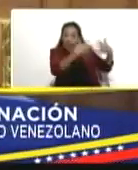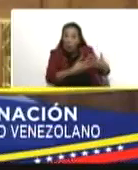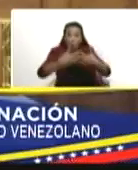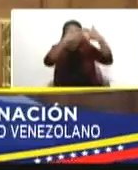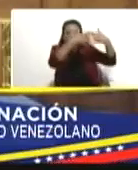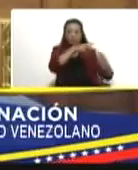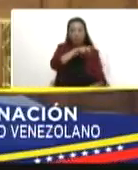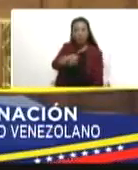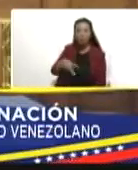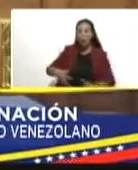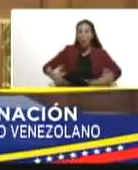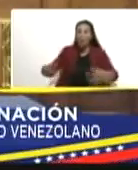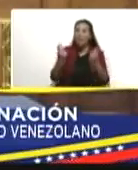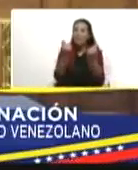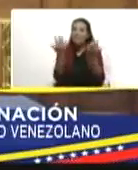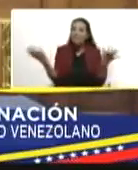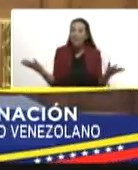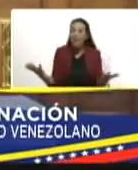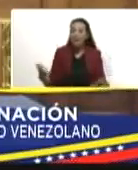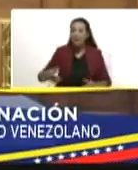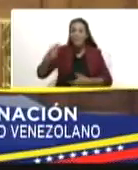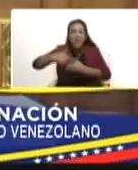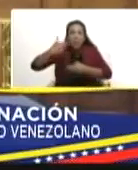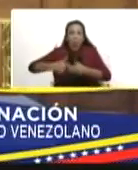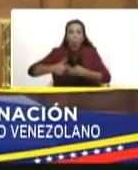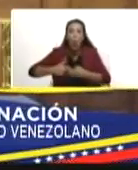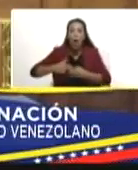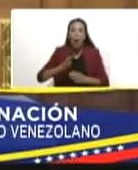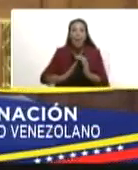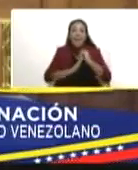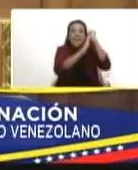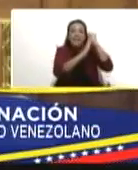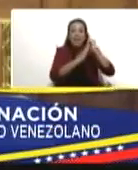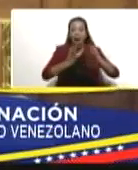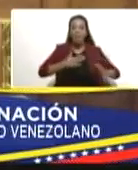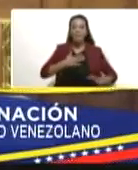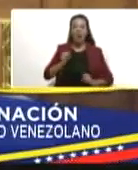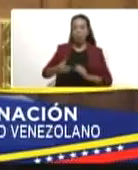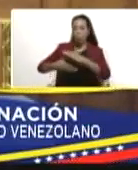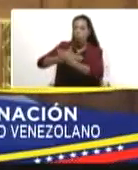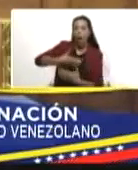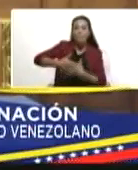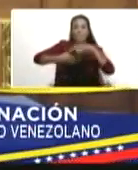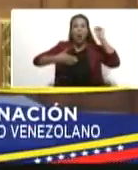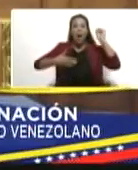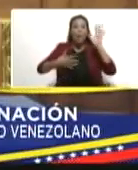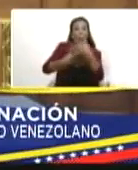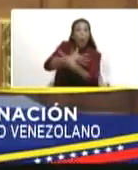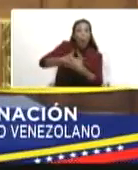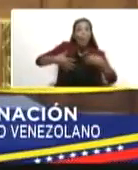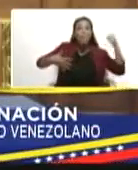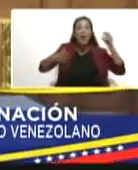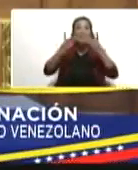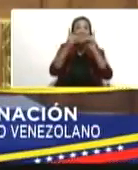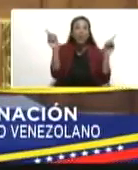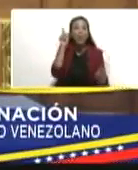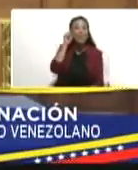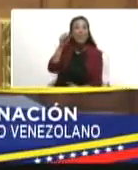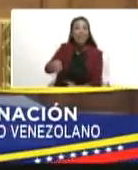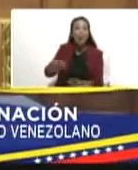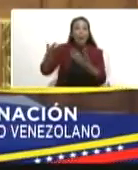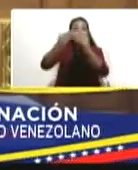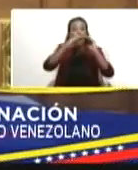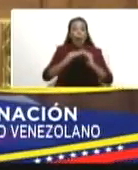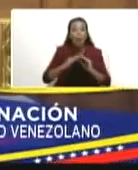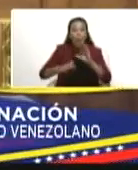por sus inmensas riquezas naturales sino también por liderar en el mundo un modelo alternativo de democracia directa